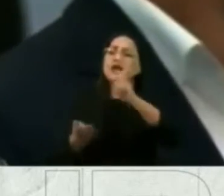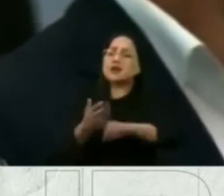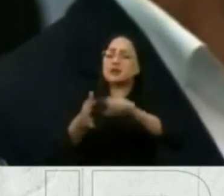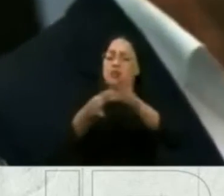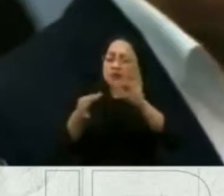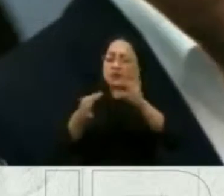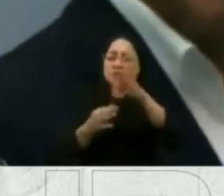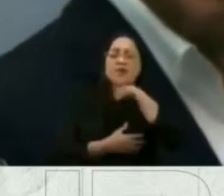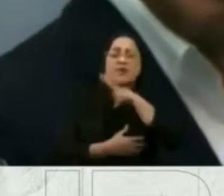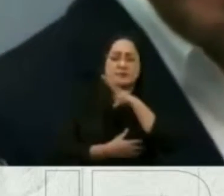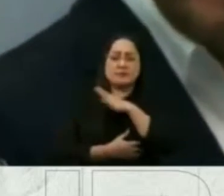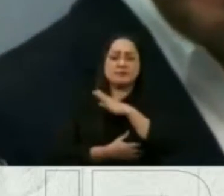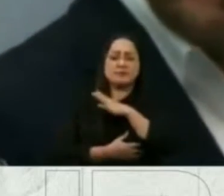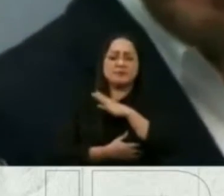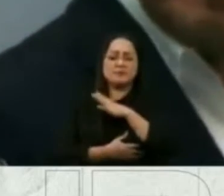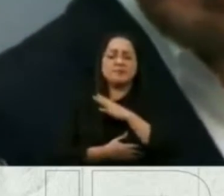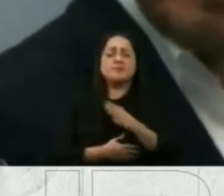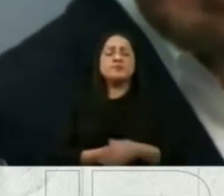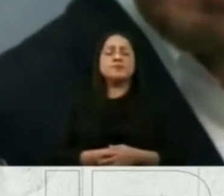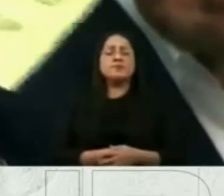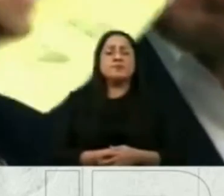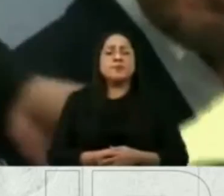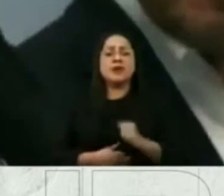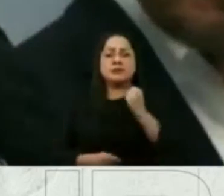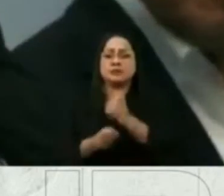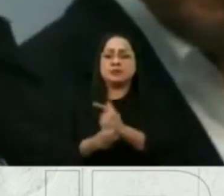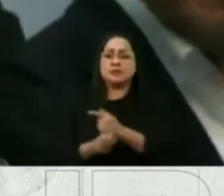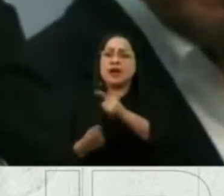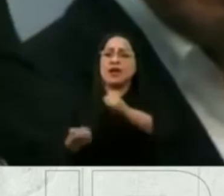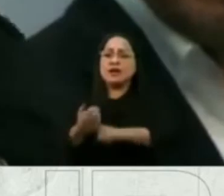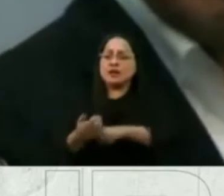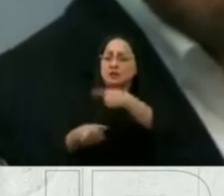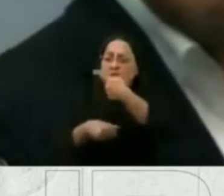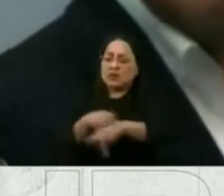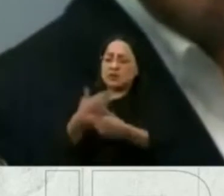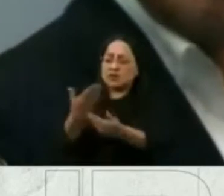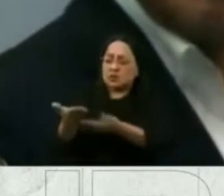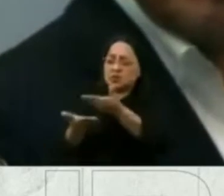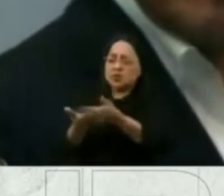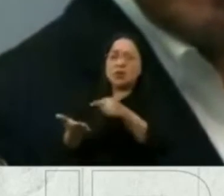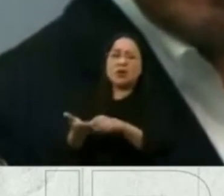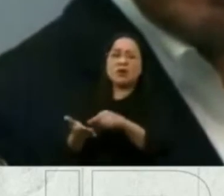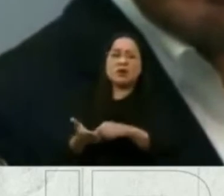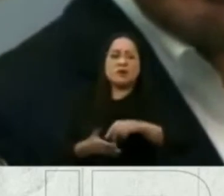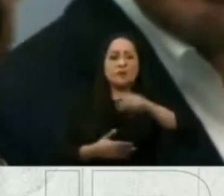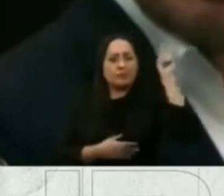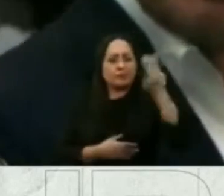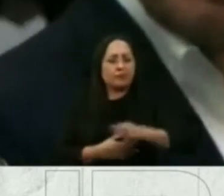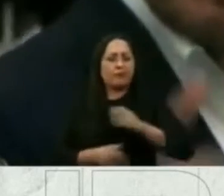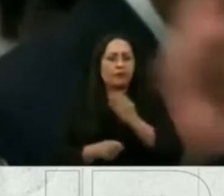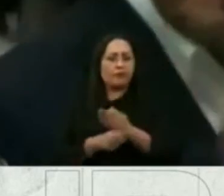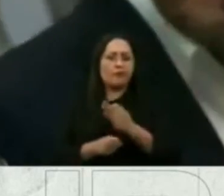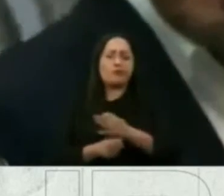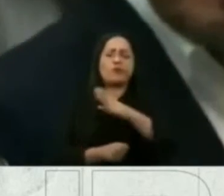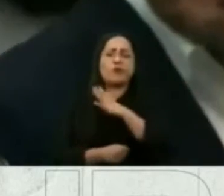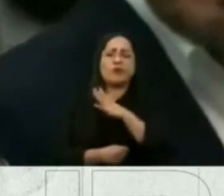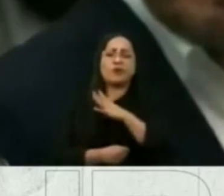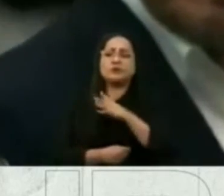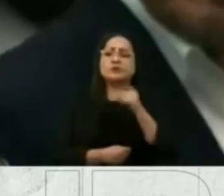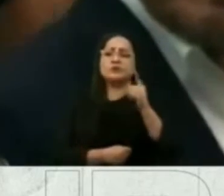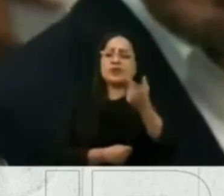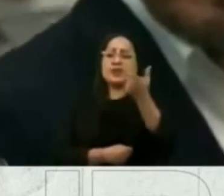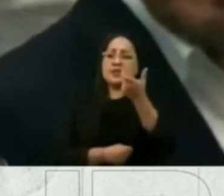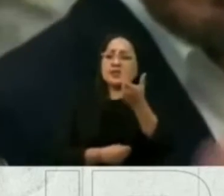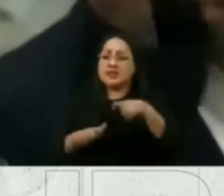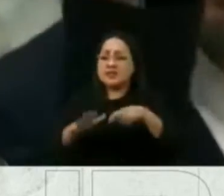casi todos los riesgos que advierten de esta reforma son realidades hoy. La intromisión del